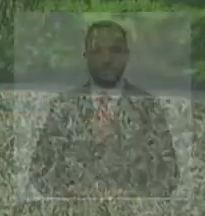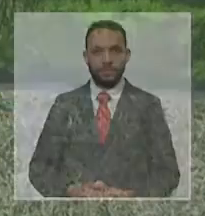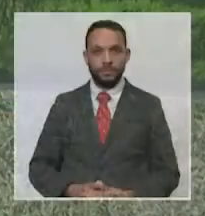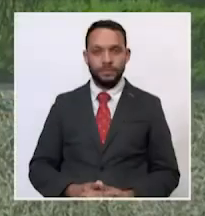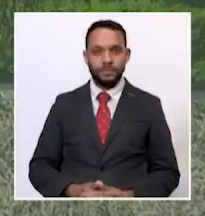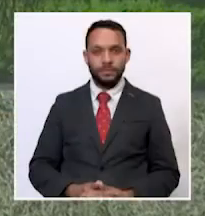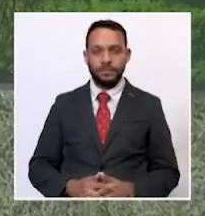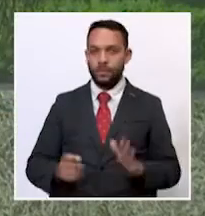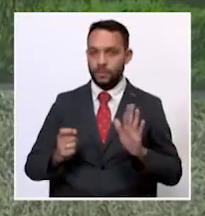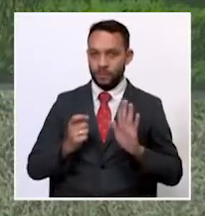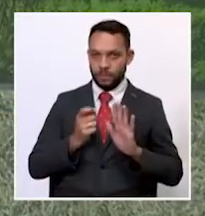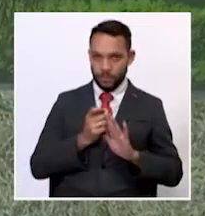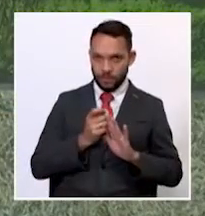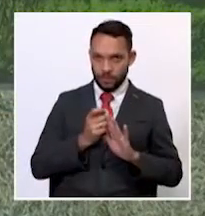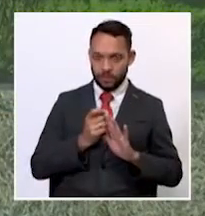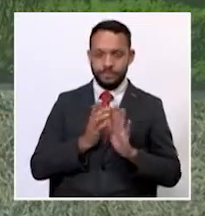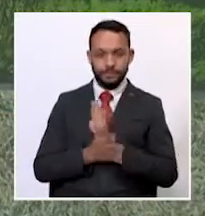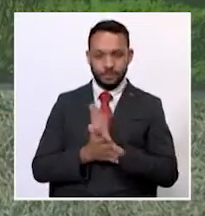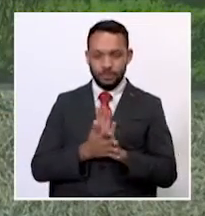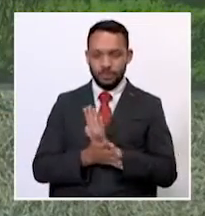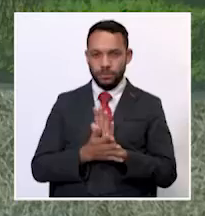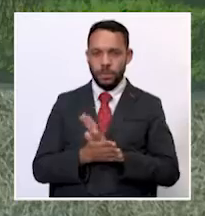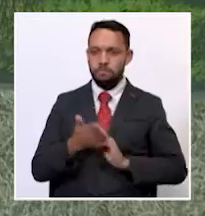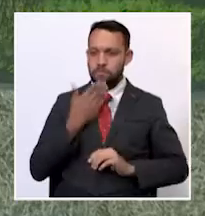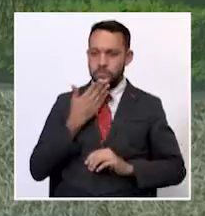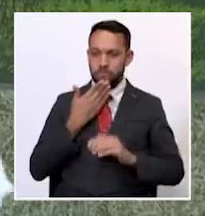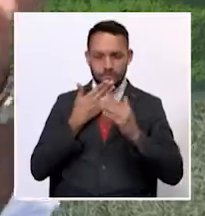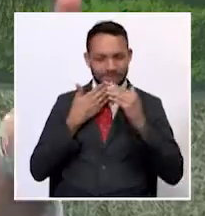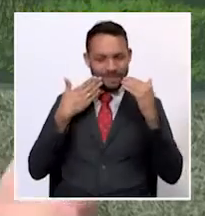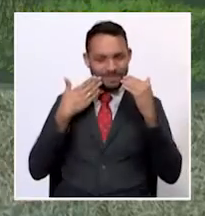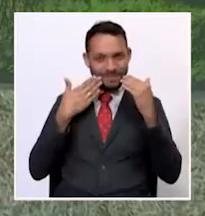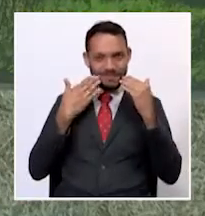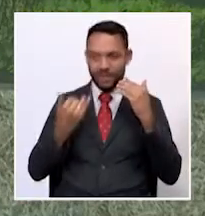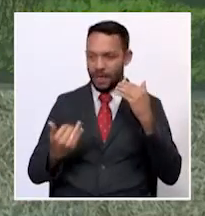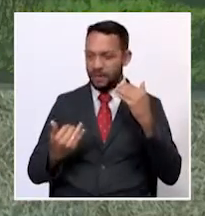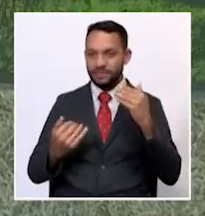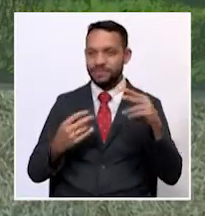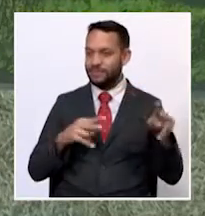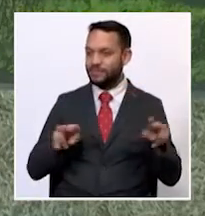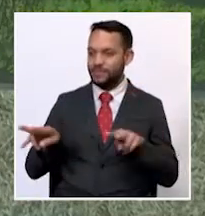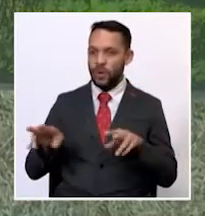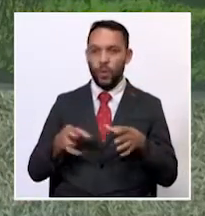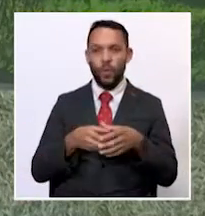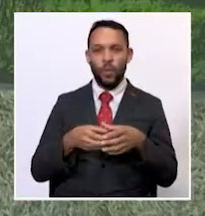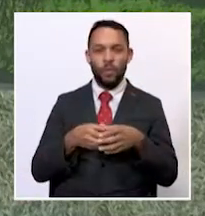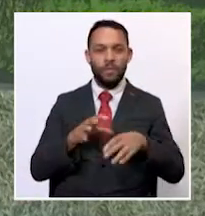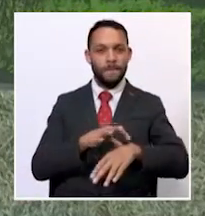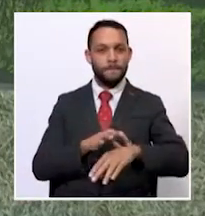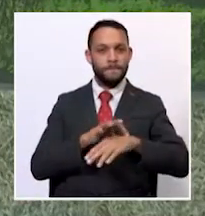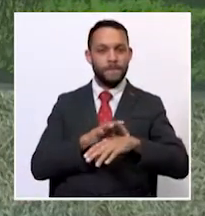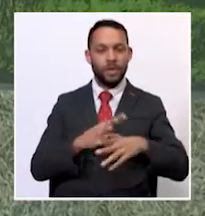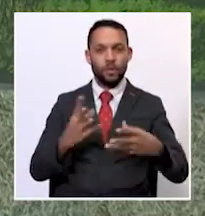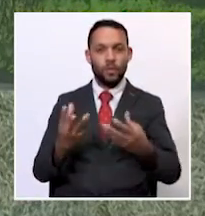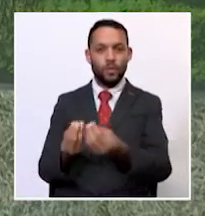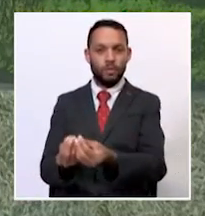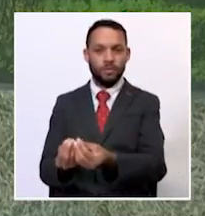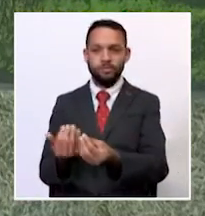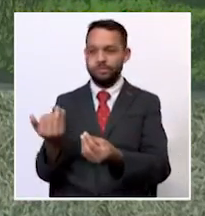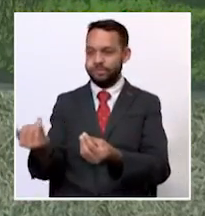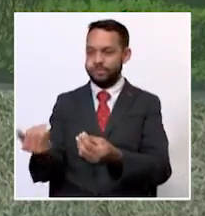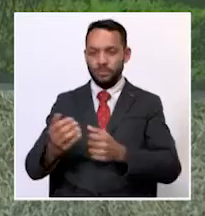Una de las cosas agradables que podemos ver acá, todo el grupo interdisciplinario de médicos del Parque de la Salud, es que muchas